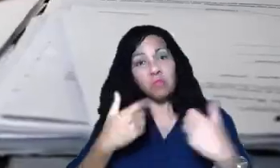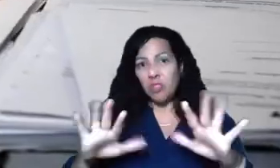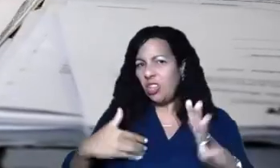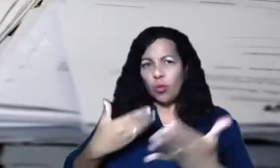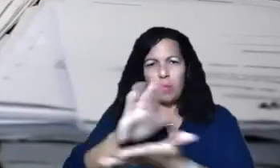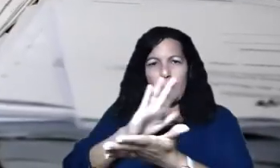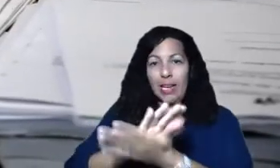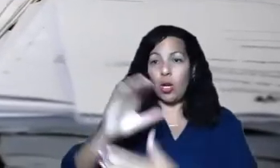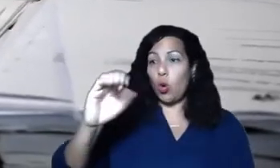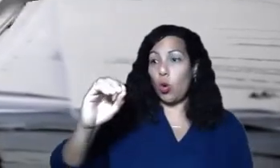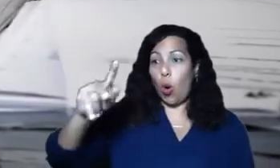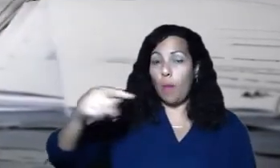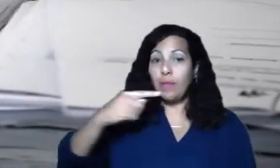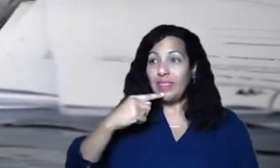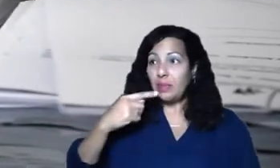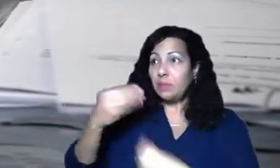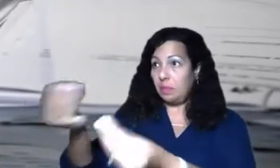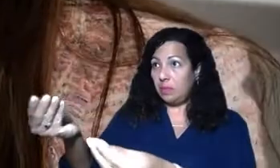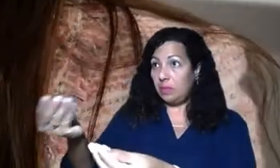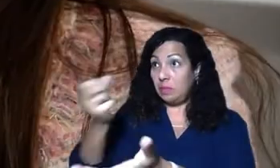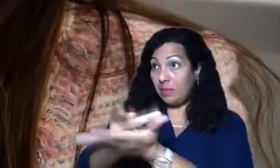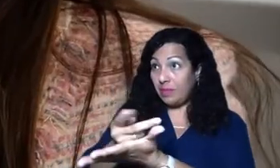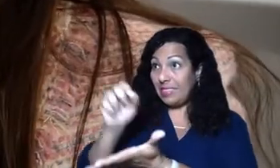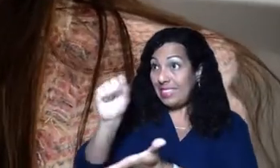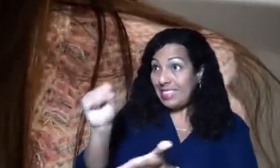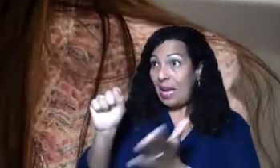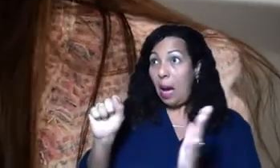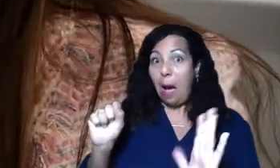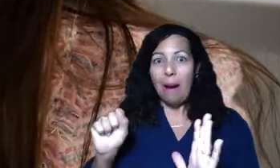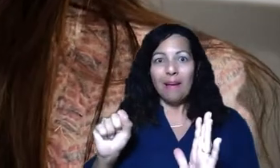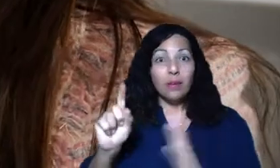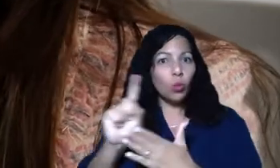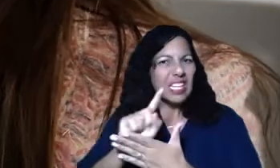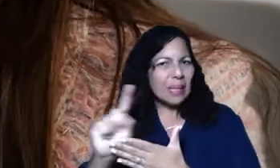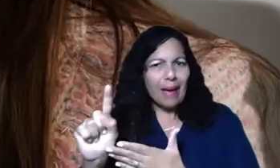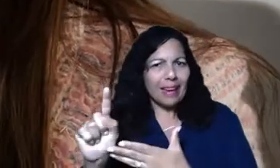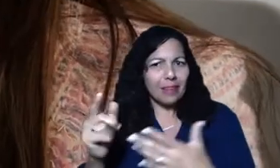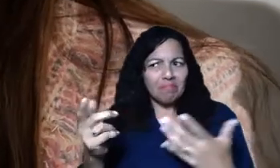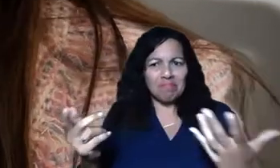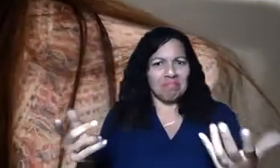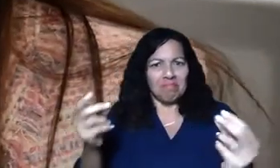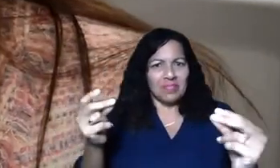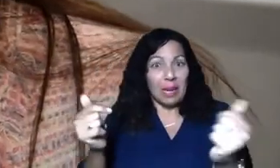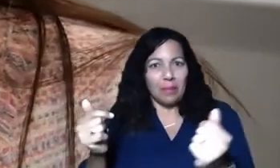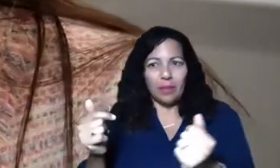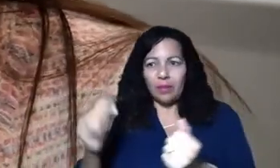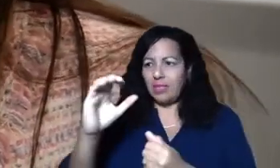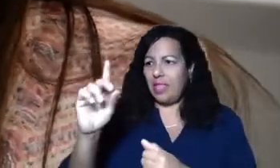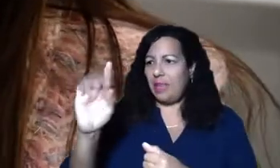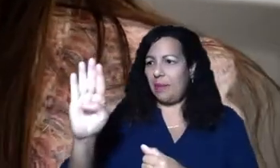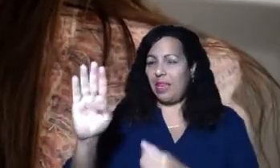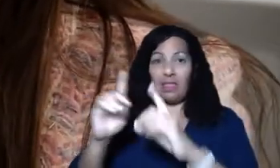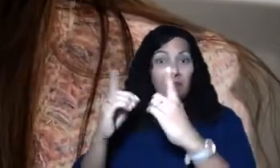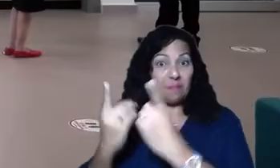cooperativa, una vez que me dijeron que sí cualificaba, pues sí, ya entonces no pasó ni una semana que ya la ayuda del CDBG